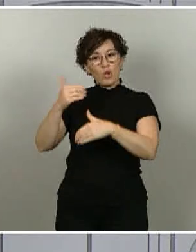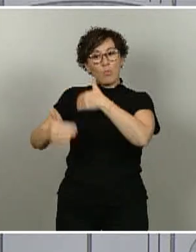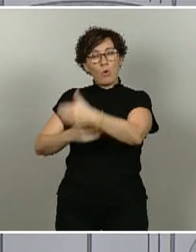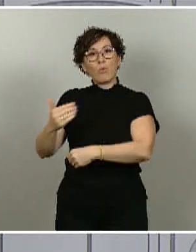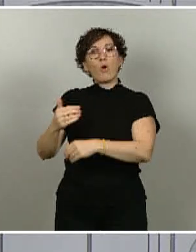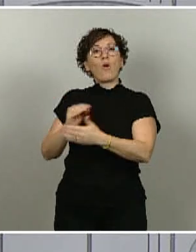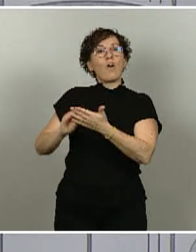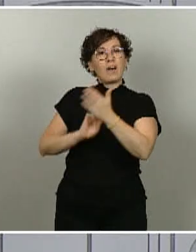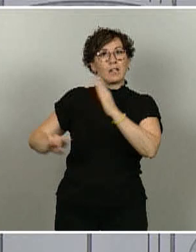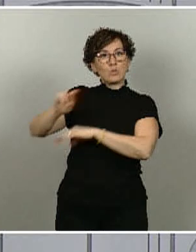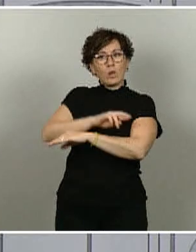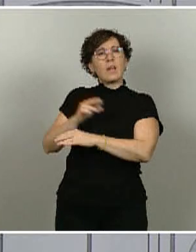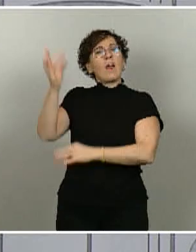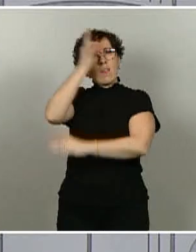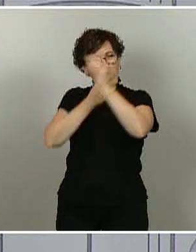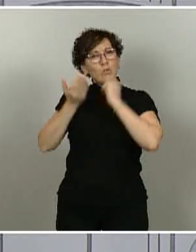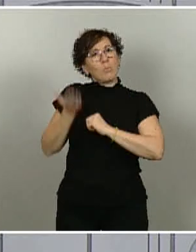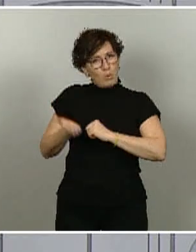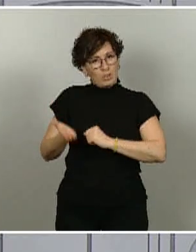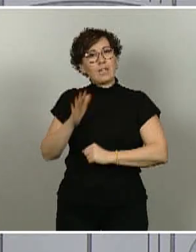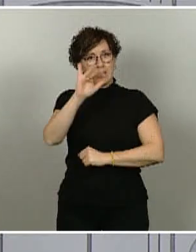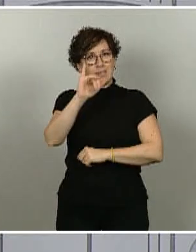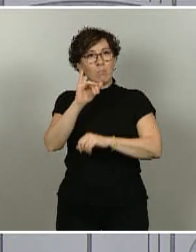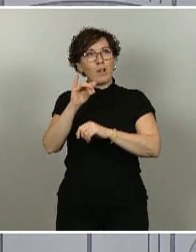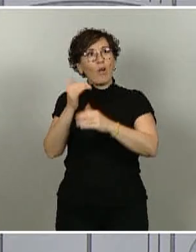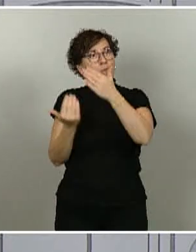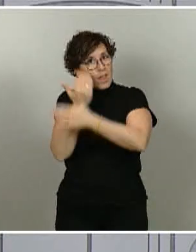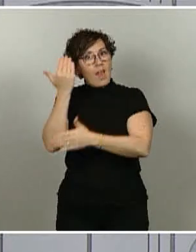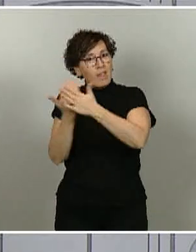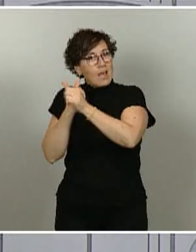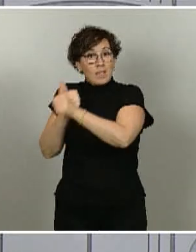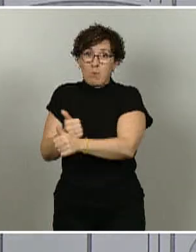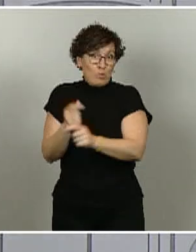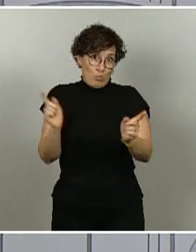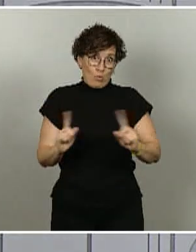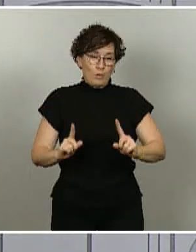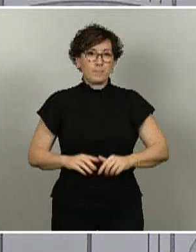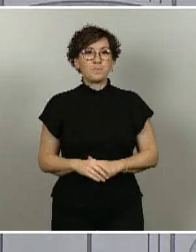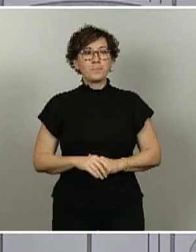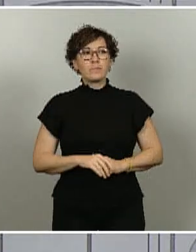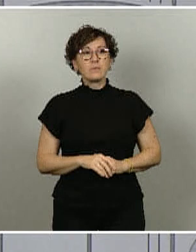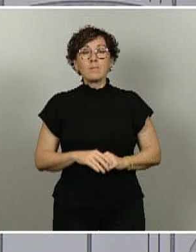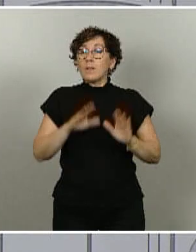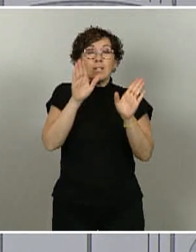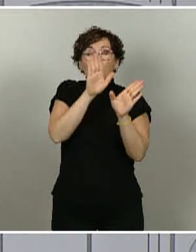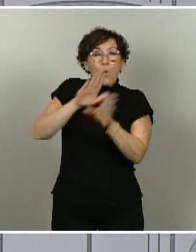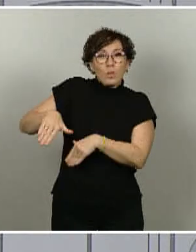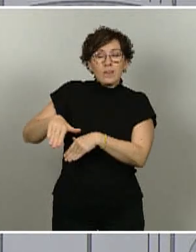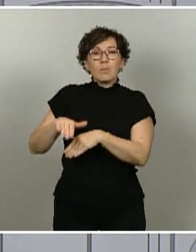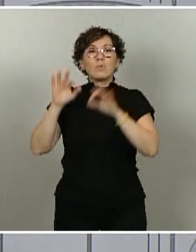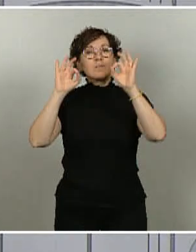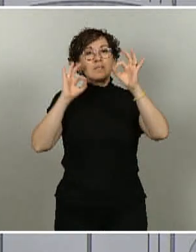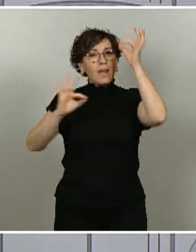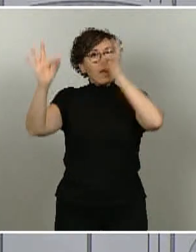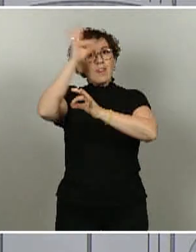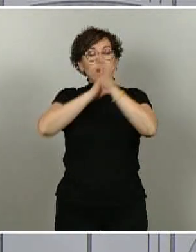importantes, no son datos que requieran un seguimiento diario. Y he dejado para el final de la información los datos relacionados con los